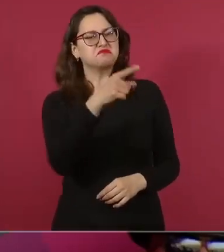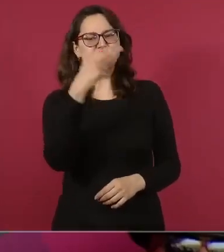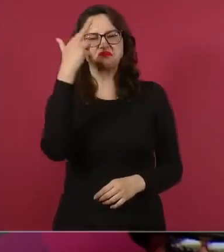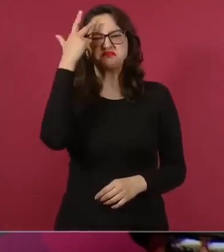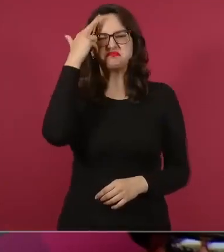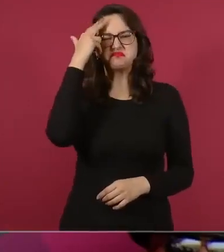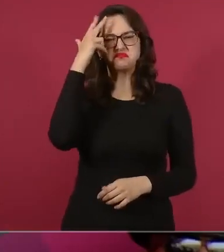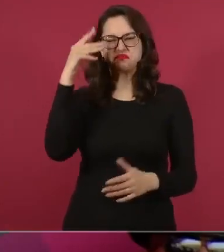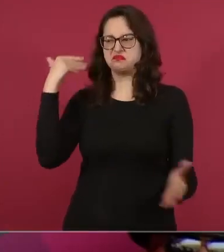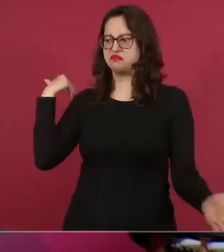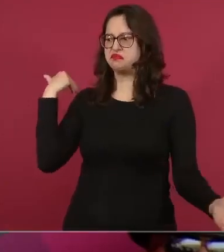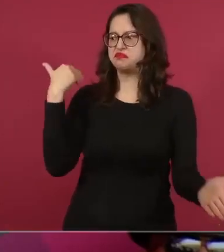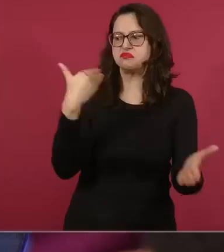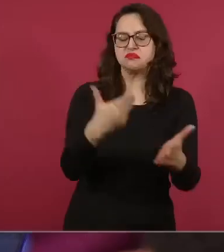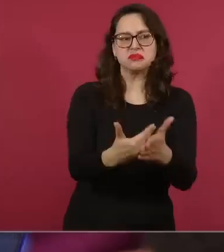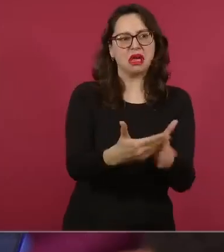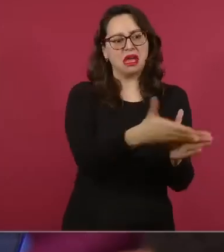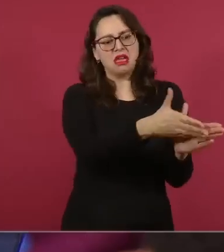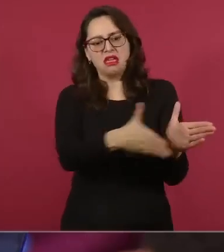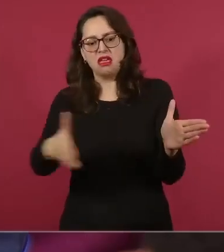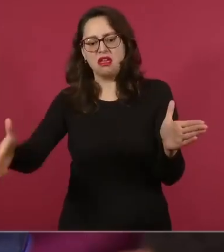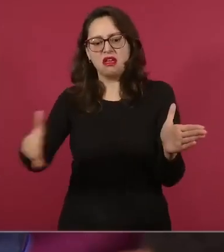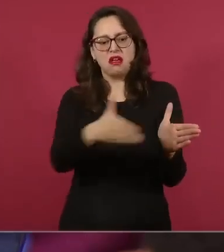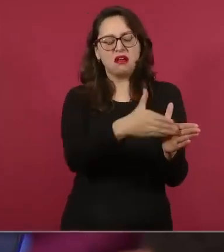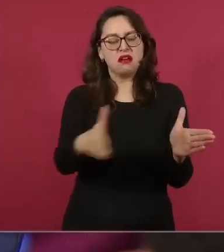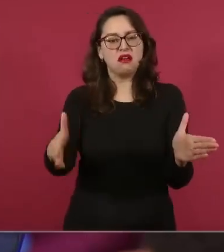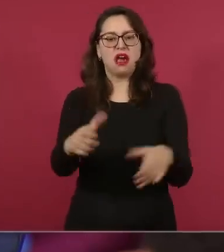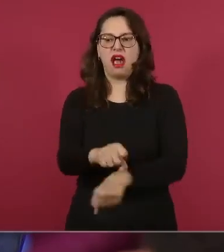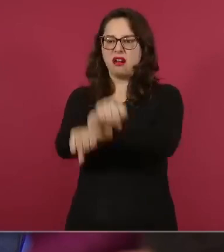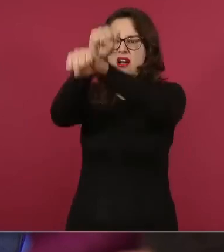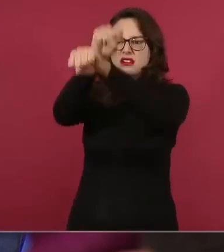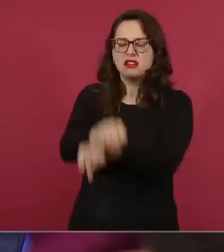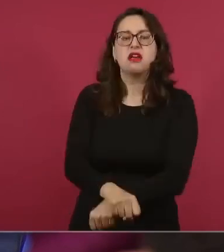de esclavitud, de opresión,